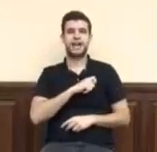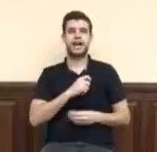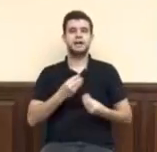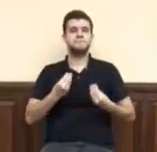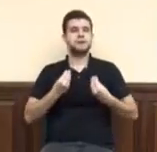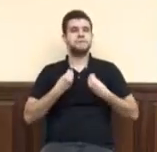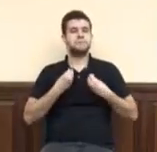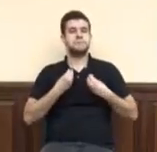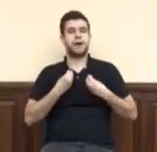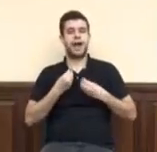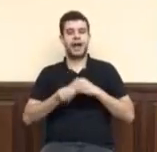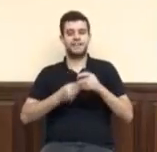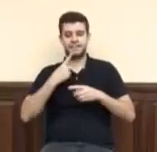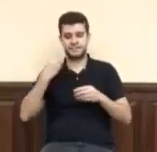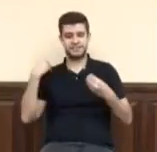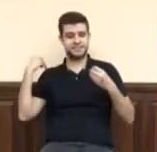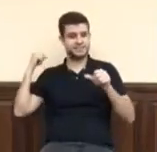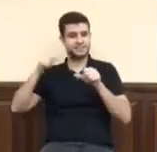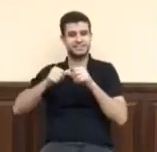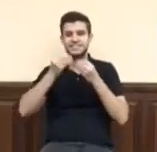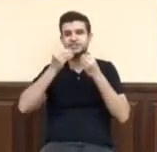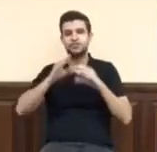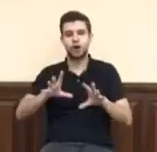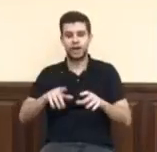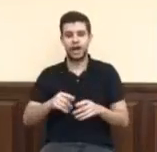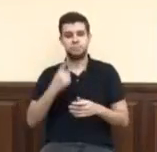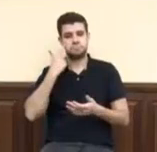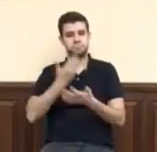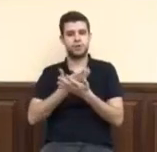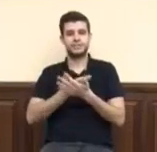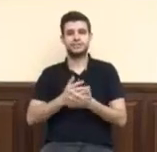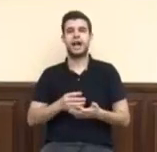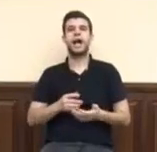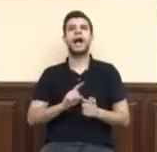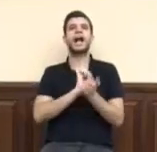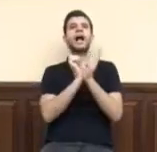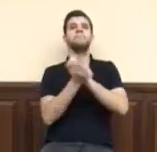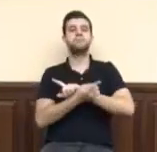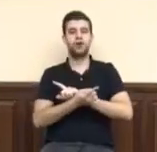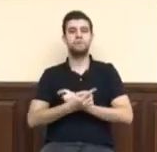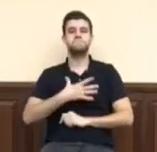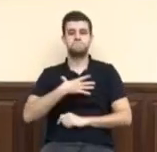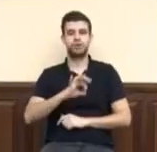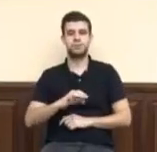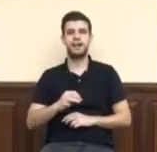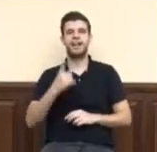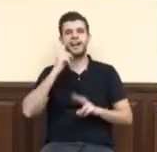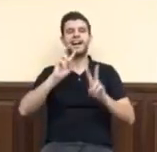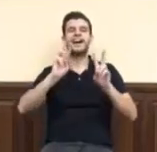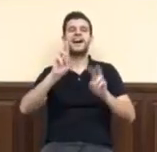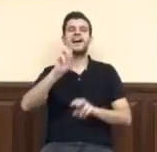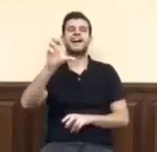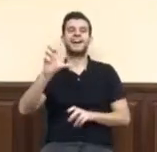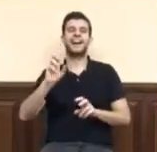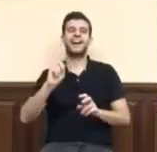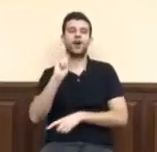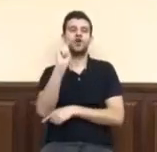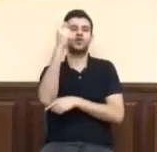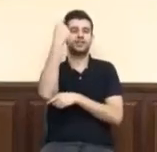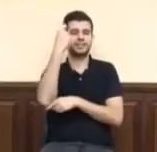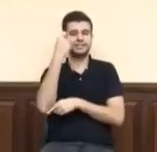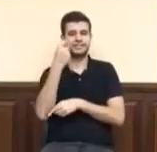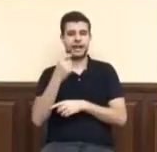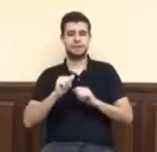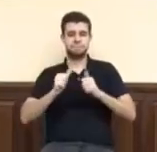hace historia y muestra que el cambio es posible. La reconquista empieza en tierras andaluzas y se extenderá